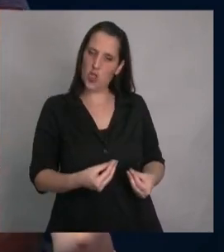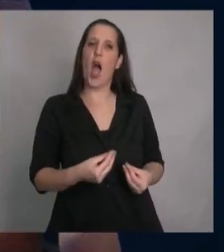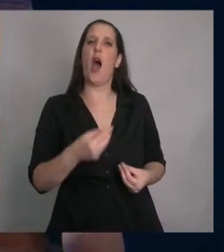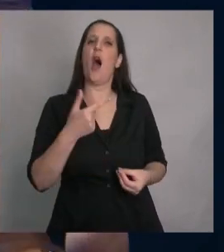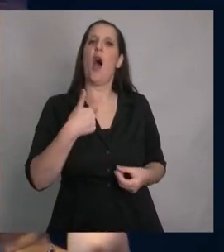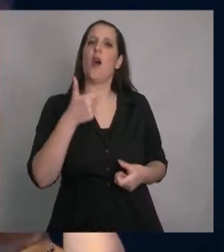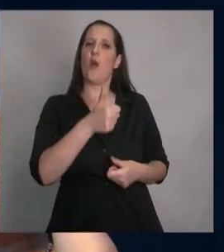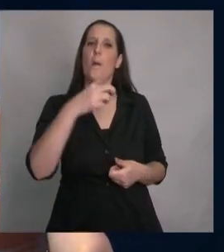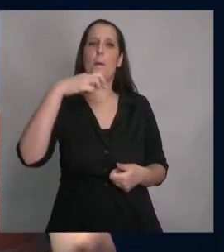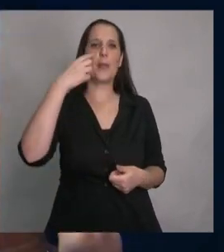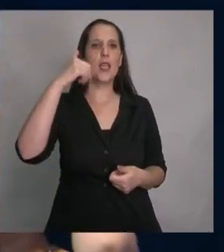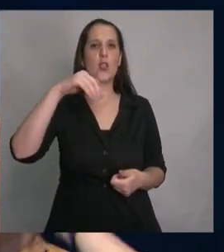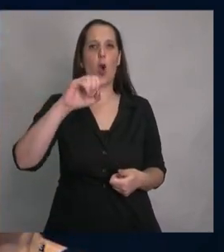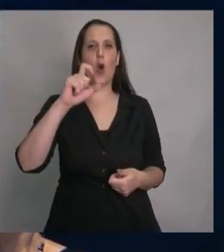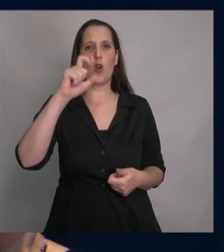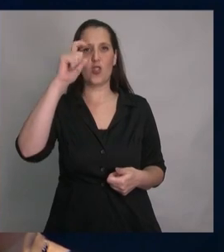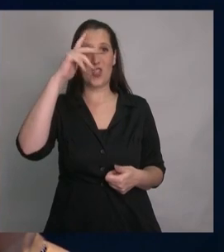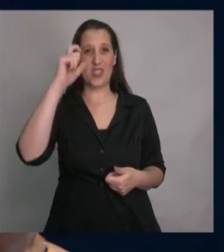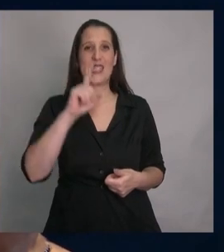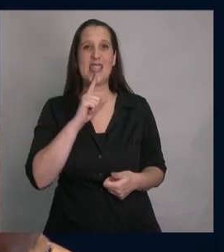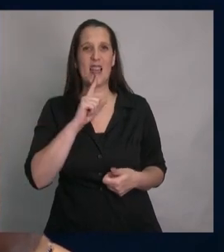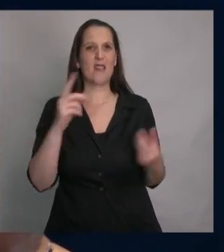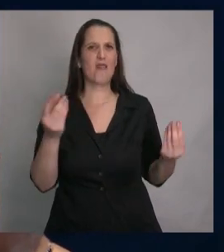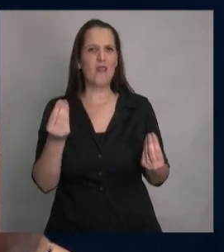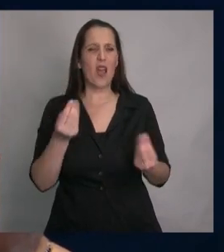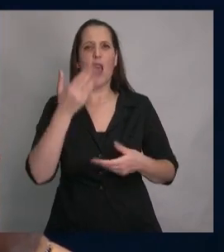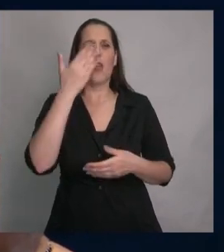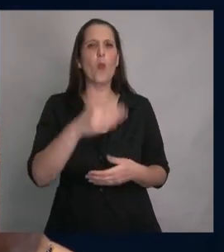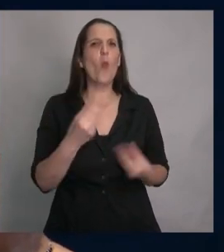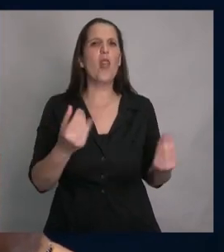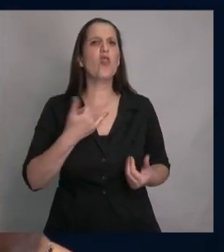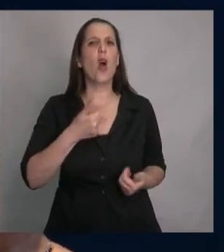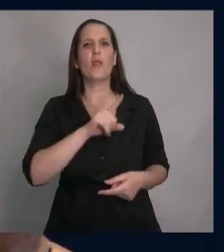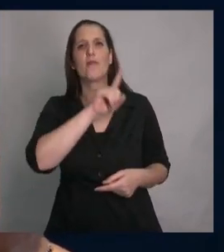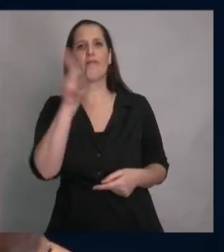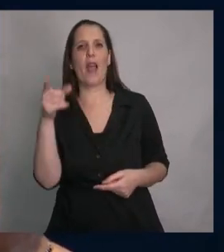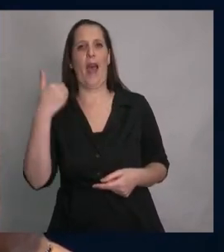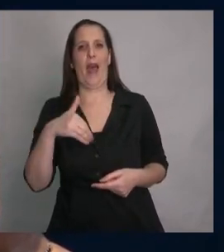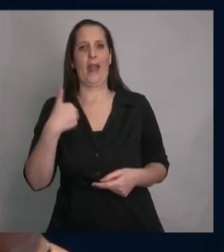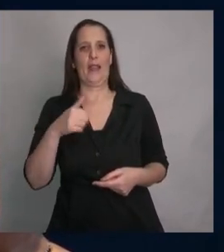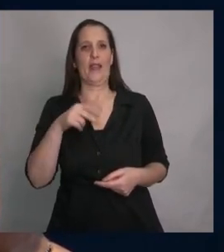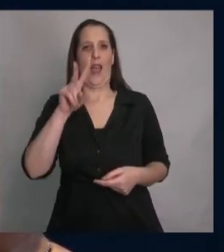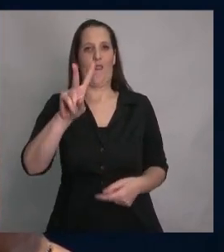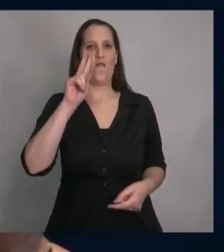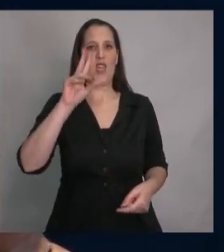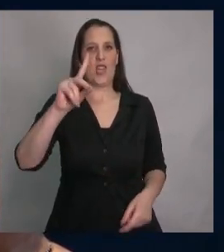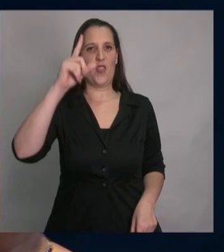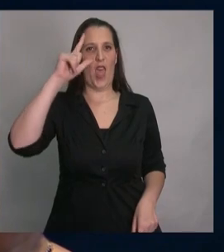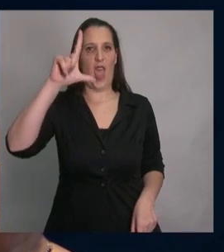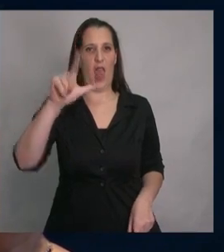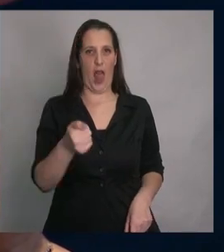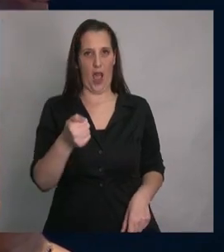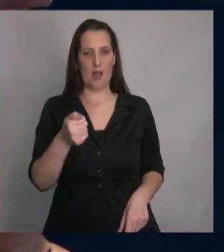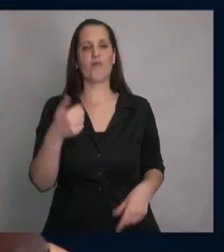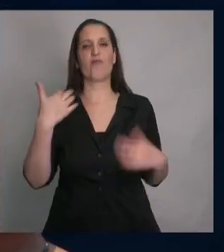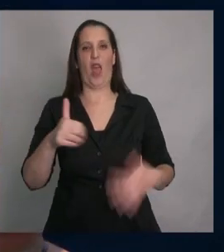donde fueron? Argentina, dictadura del general Videla. Só ahí, después, es fue